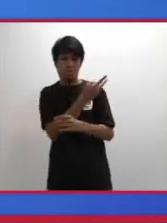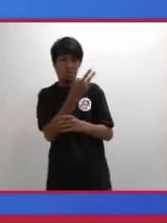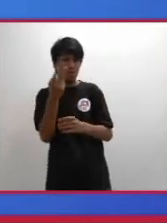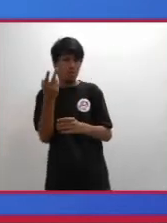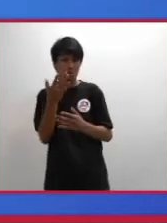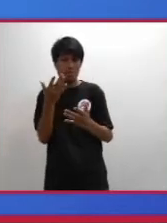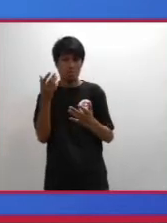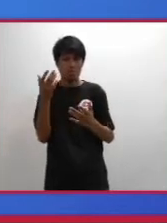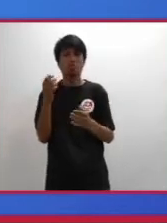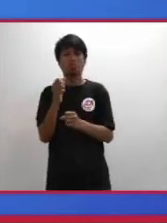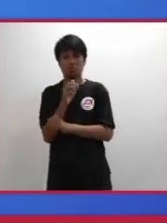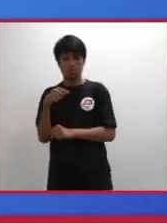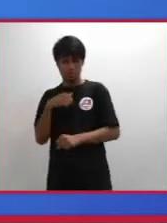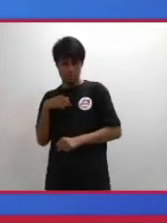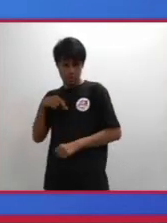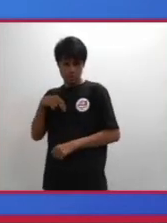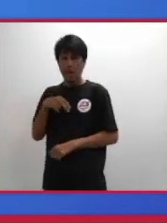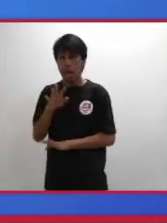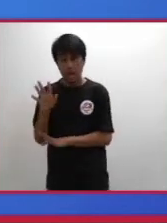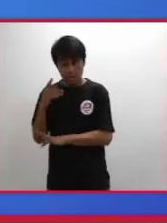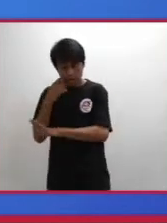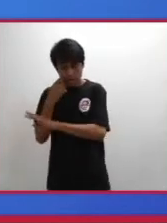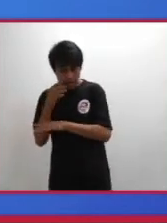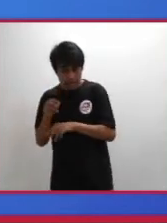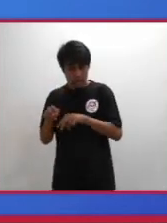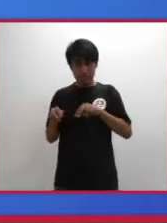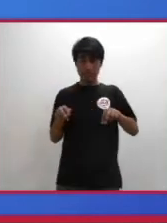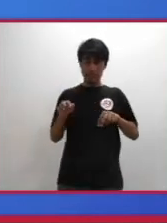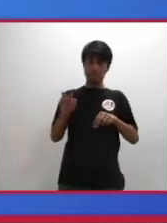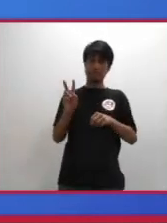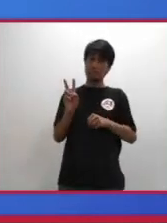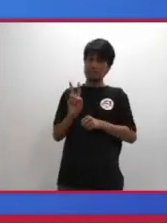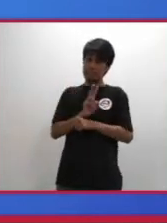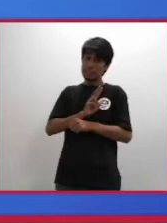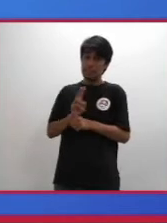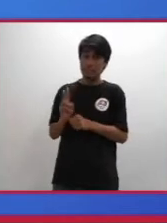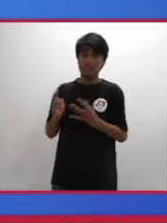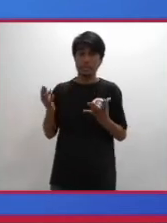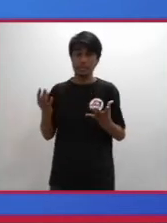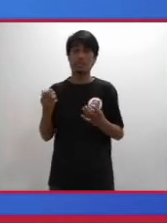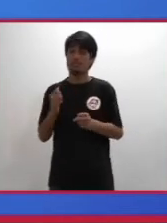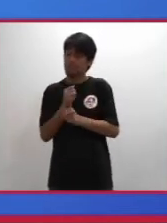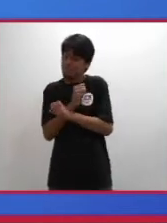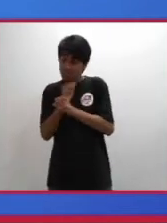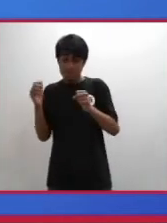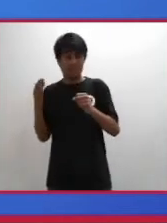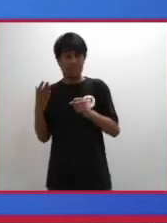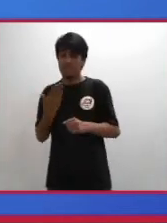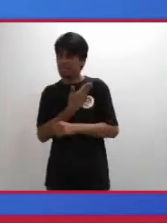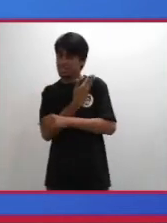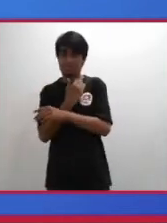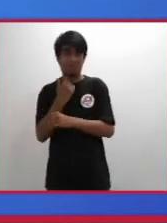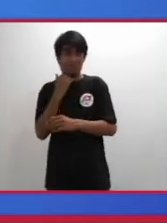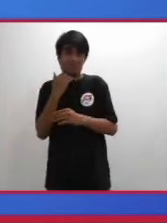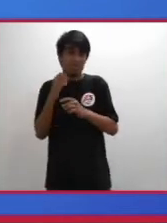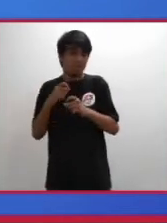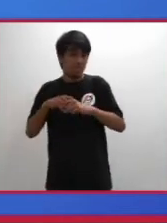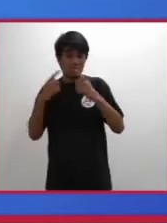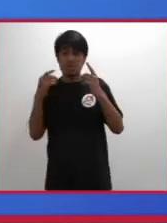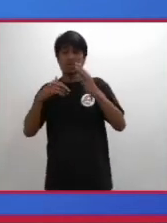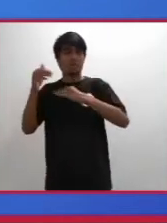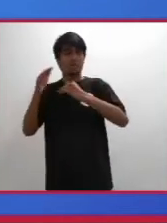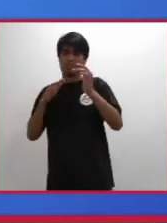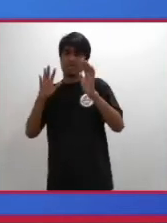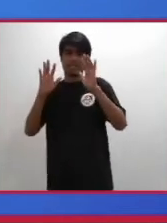que se dan por falta de atención o prevención, ¿verdad? Pero suceden generalmente en obras